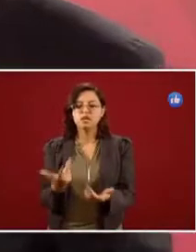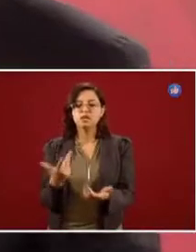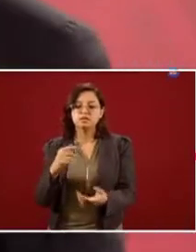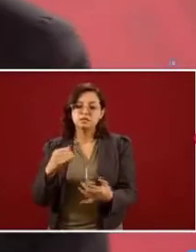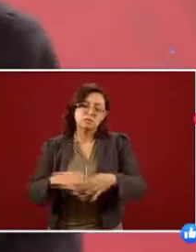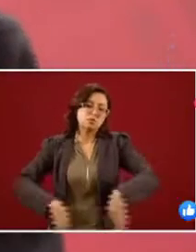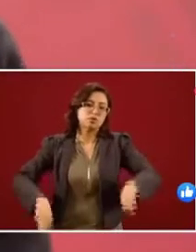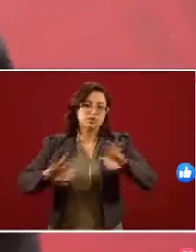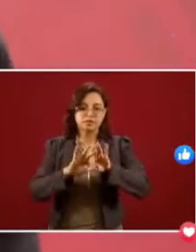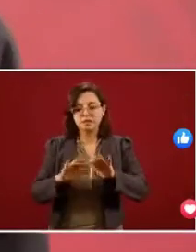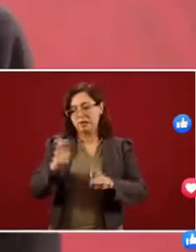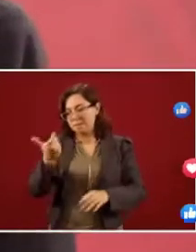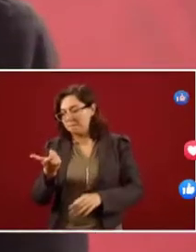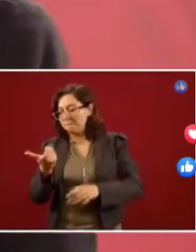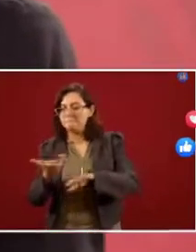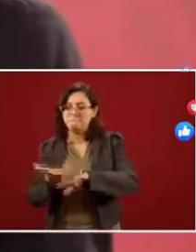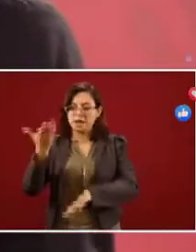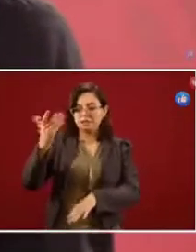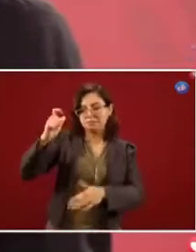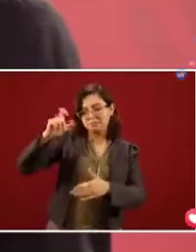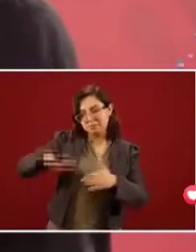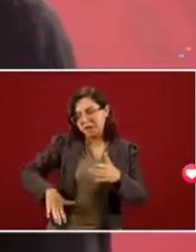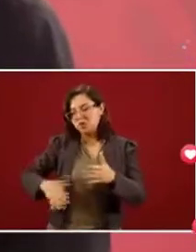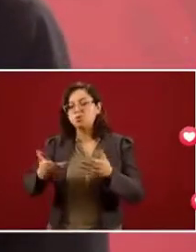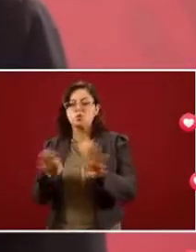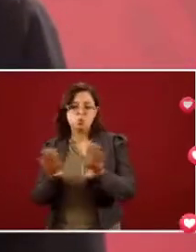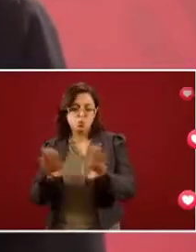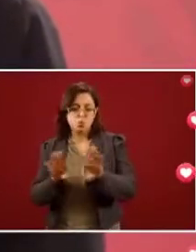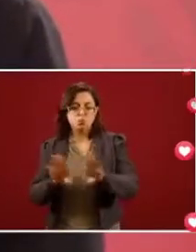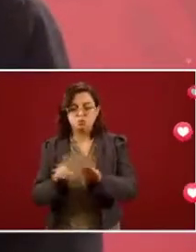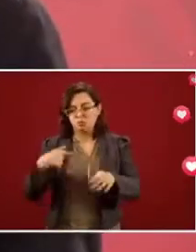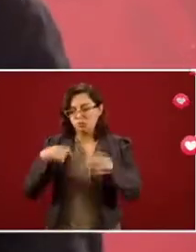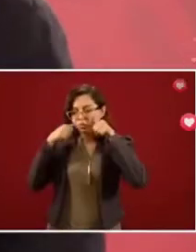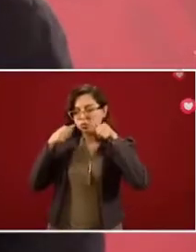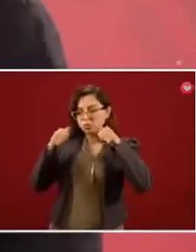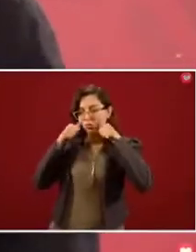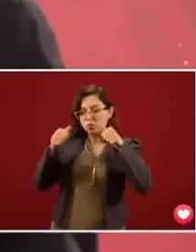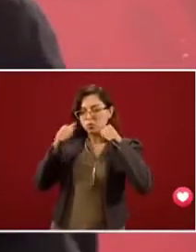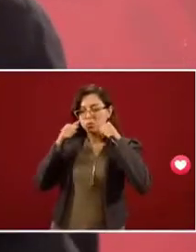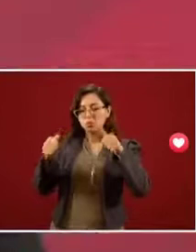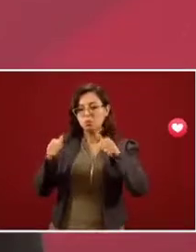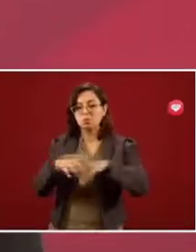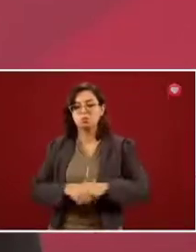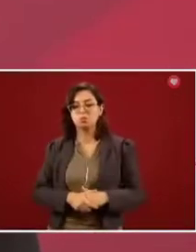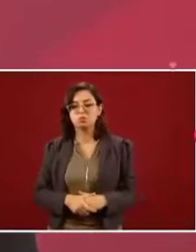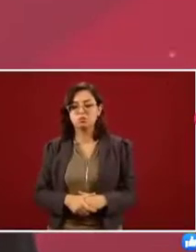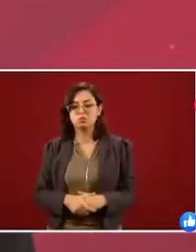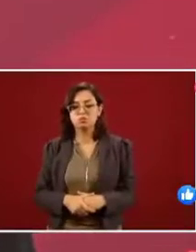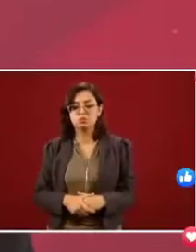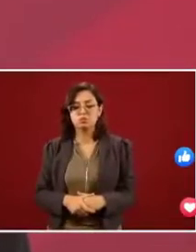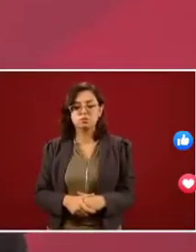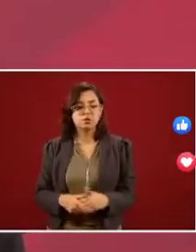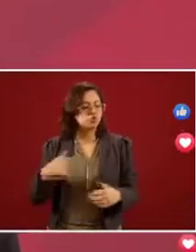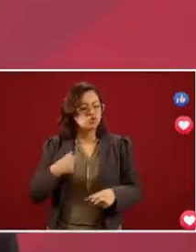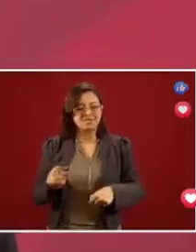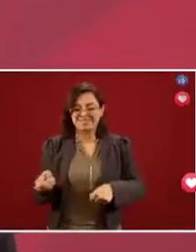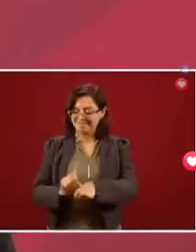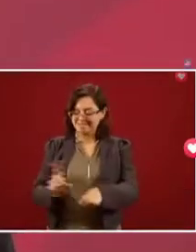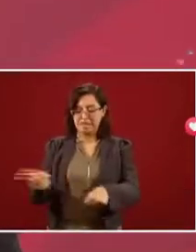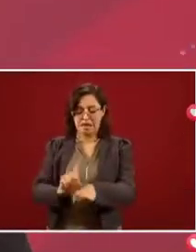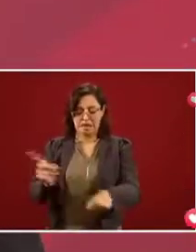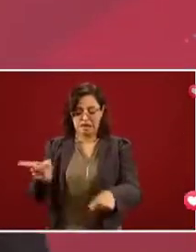aprecia o se deprecia nuestro peso es una nota de que sigo diario